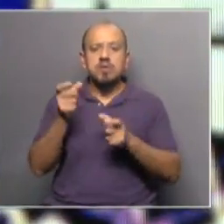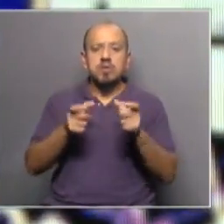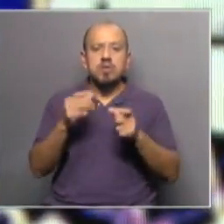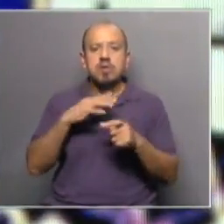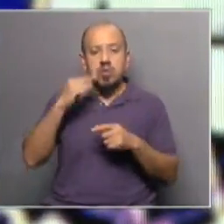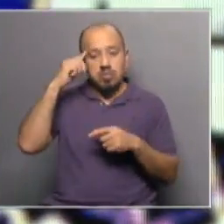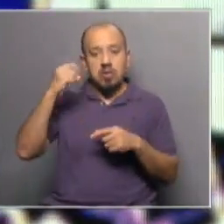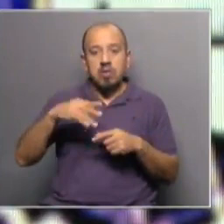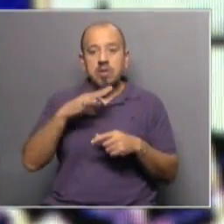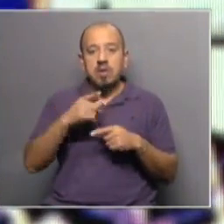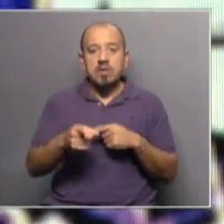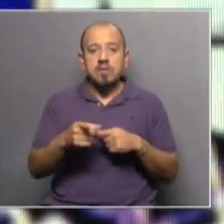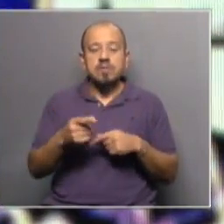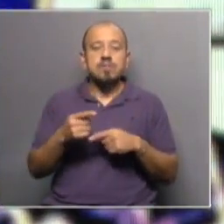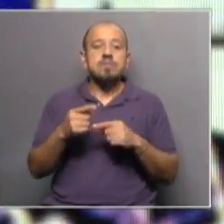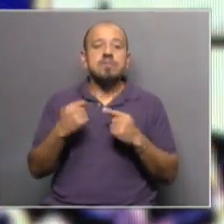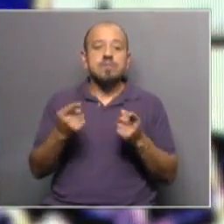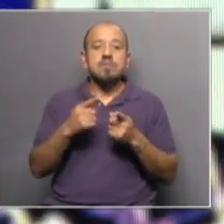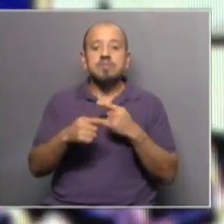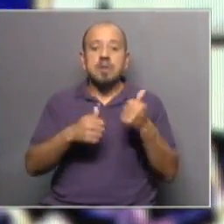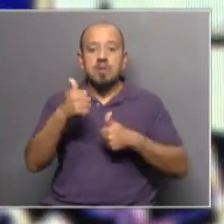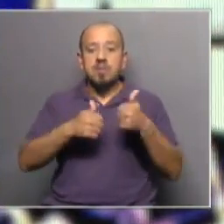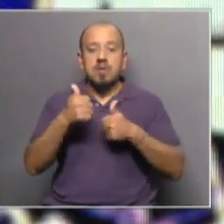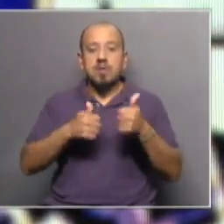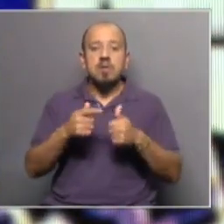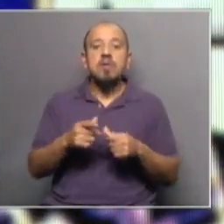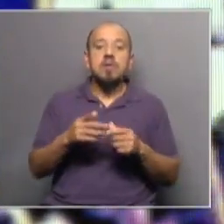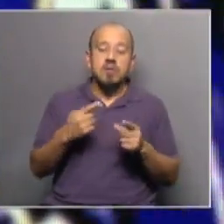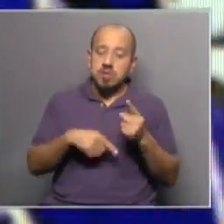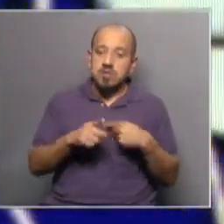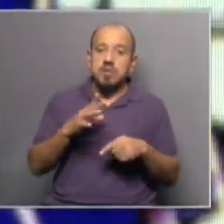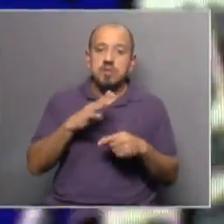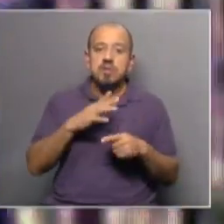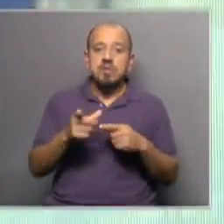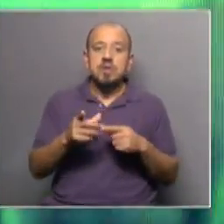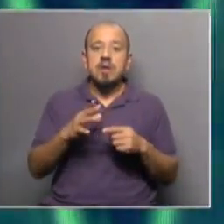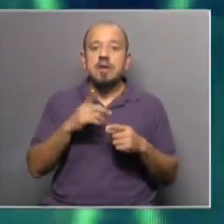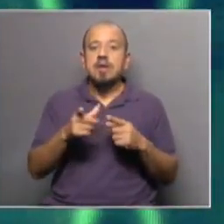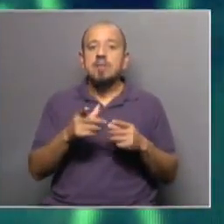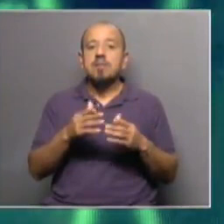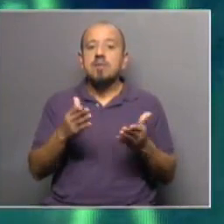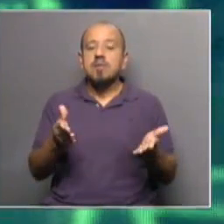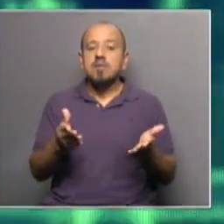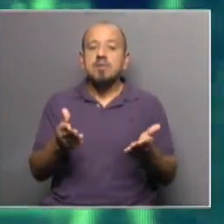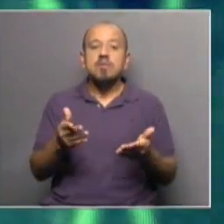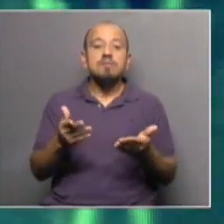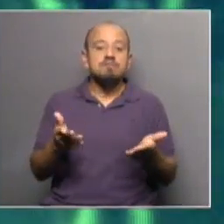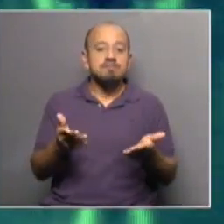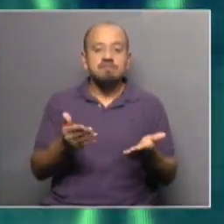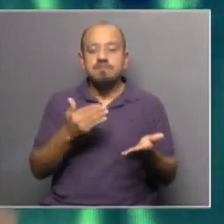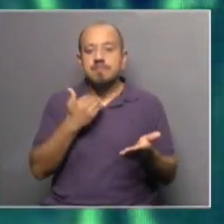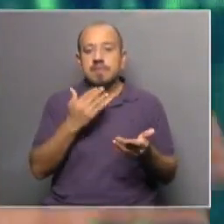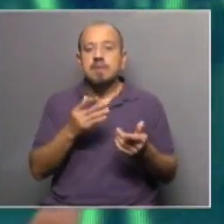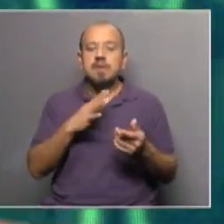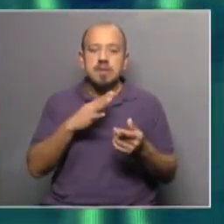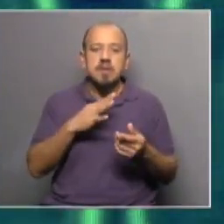tienen opinión, que están en un marco competitivo, claro, ¿no? Sí, sí, sí. Entonces hay como una picadora de carne a veces que